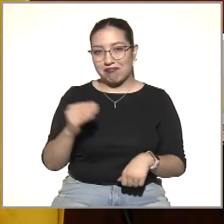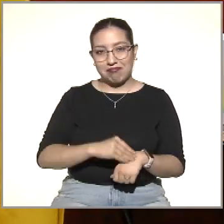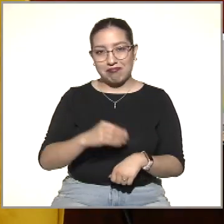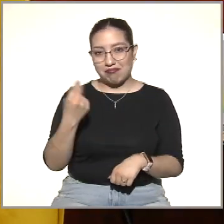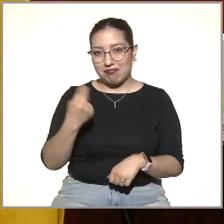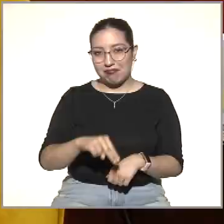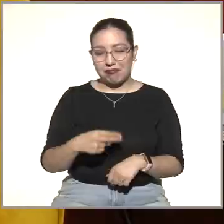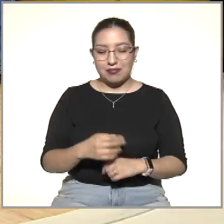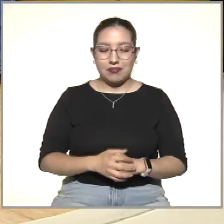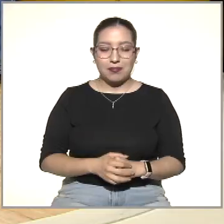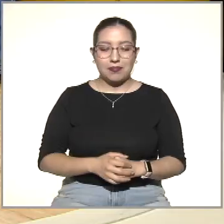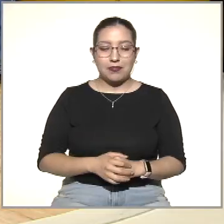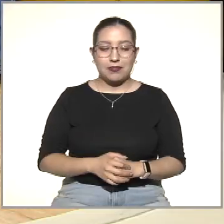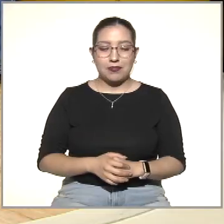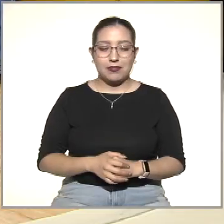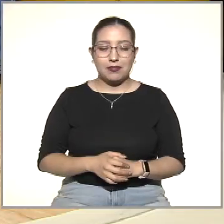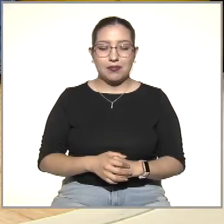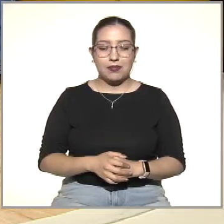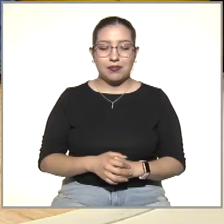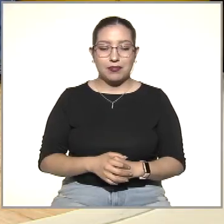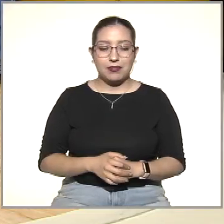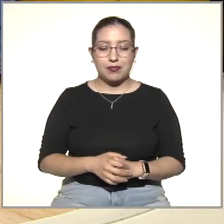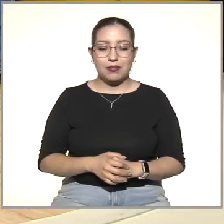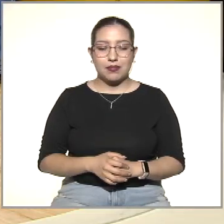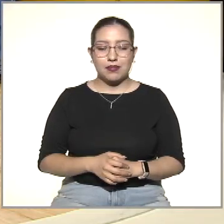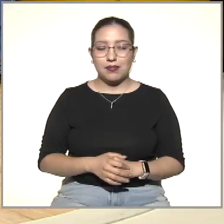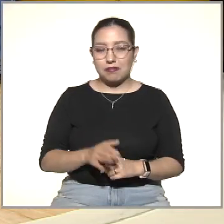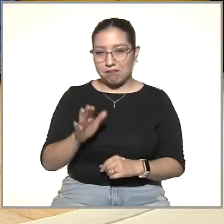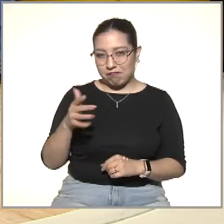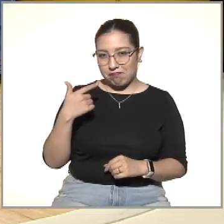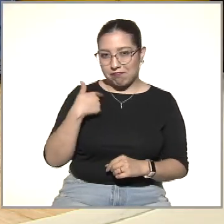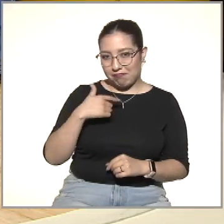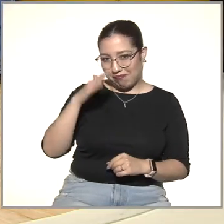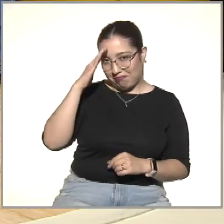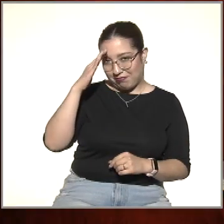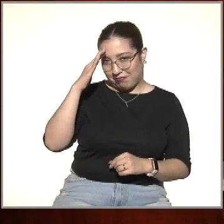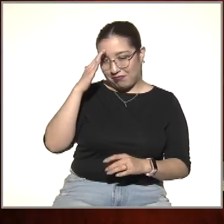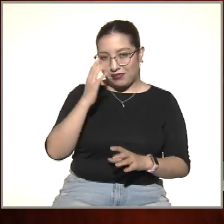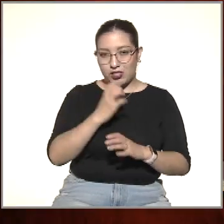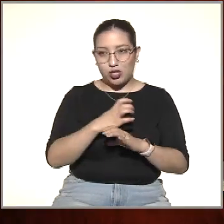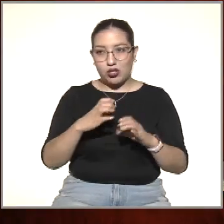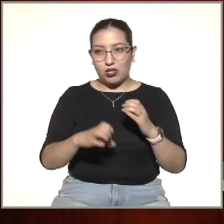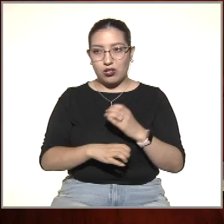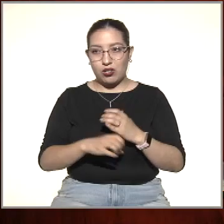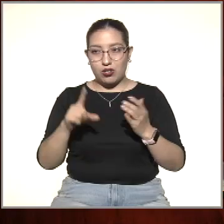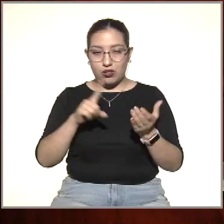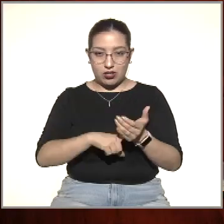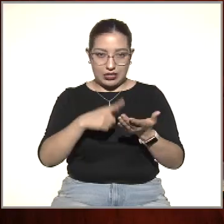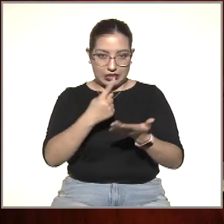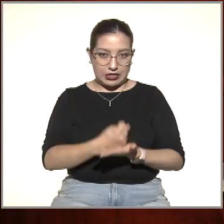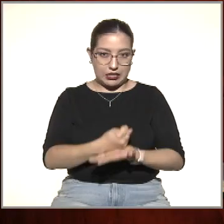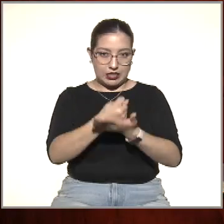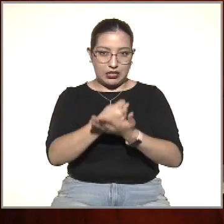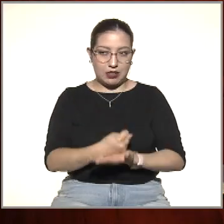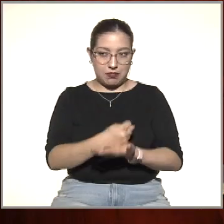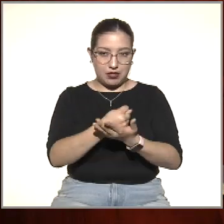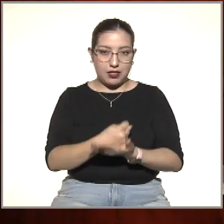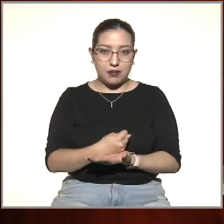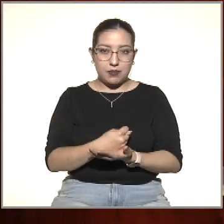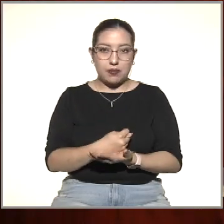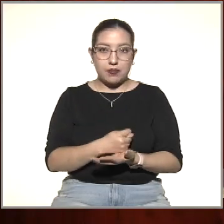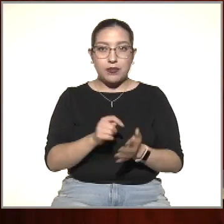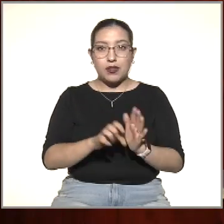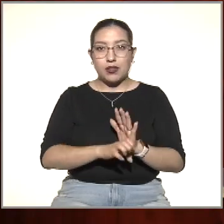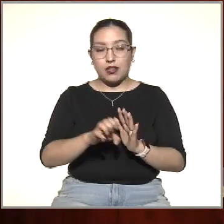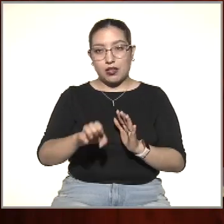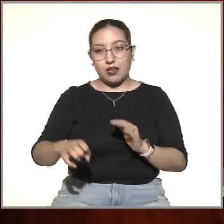yo estaba pensando en mi quehacer y en lo innombrable en la terapia. Y es el trauma,